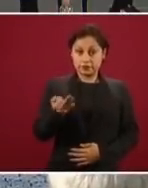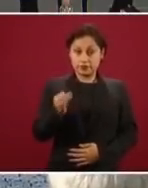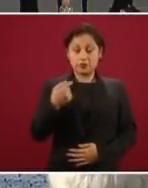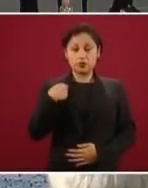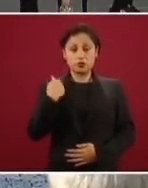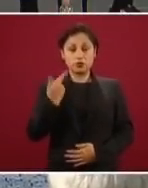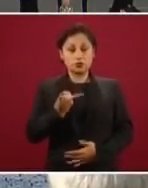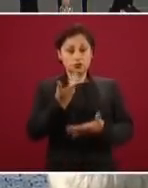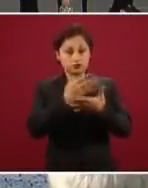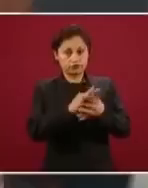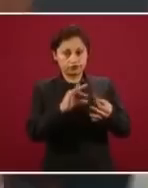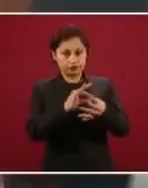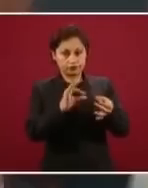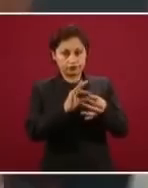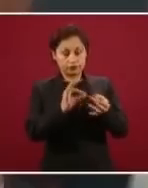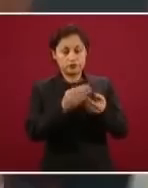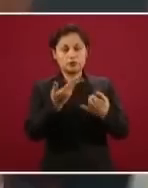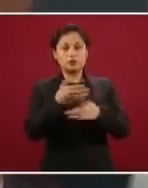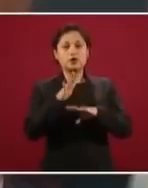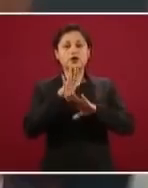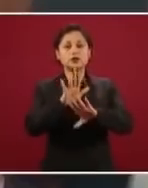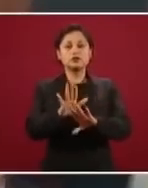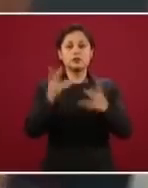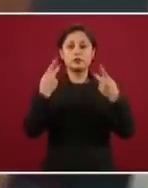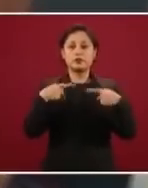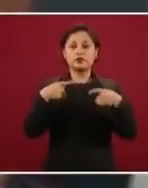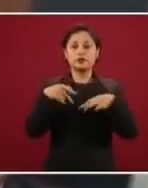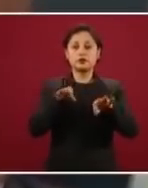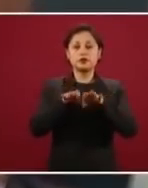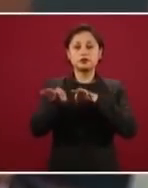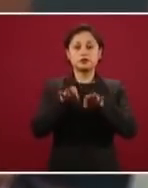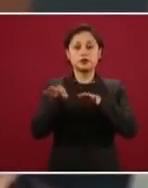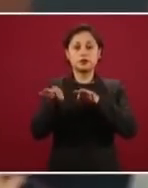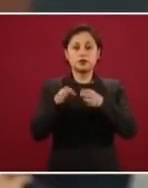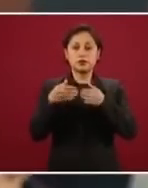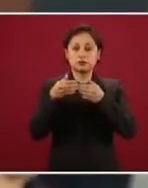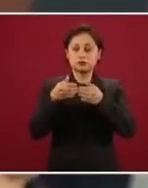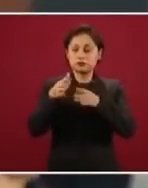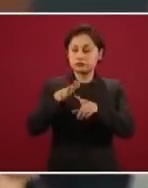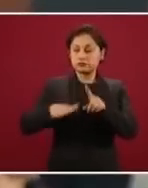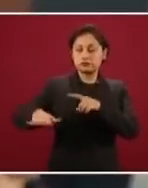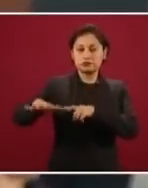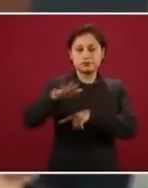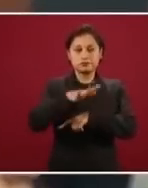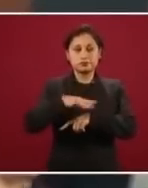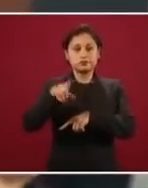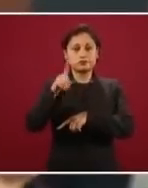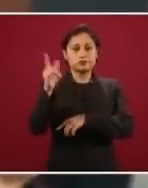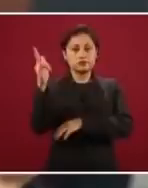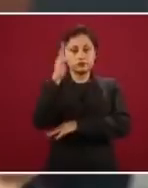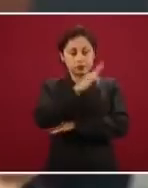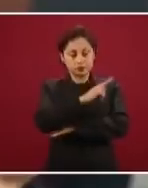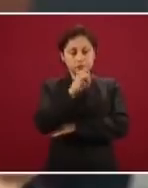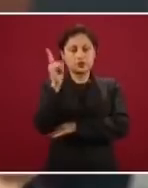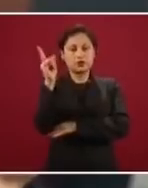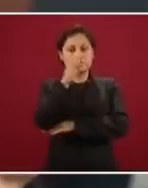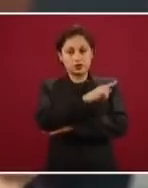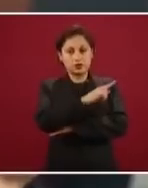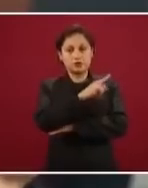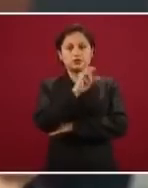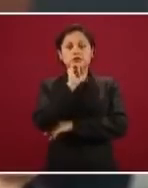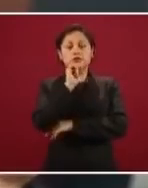específicamente de los trabajadores portuarios de los trabajadores de controladores aéreos